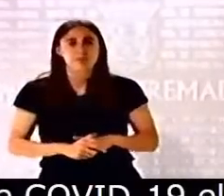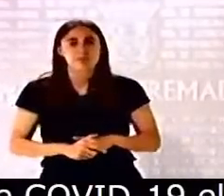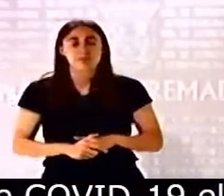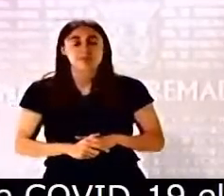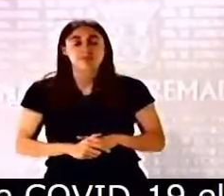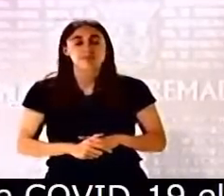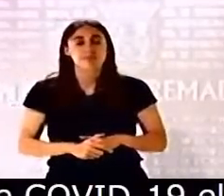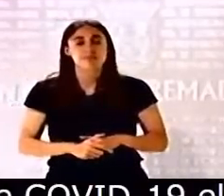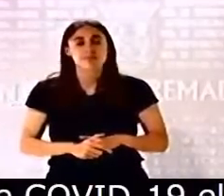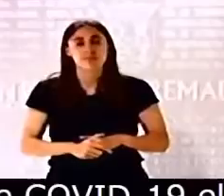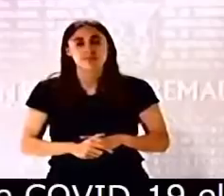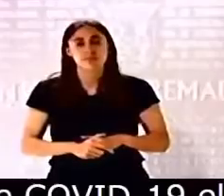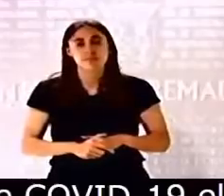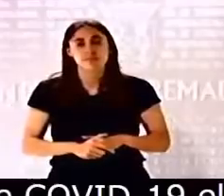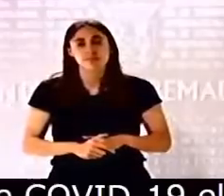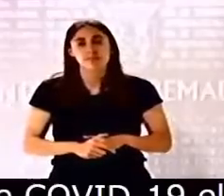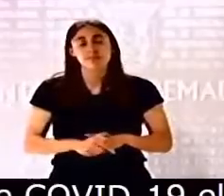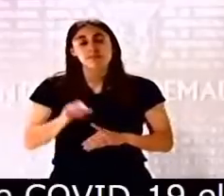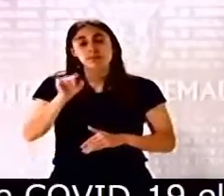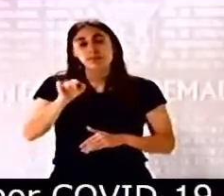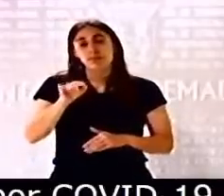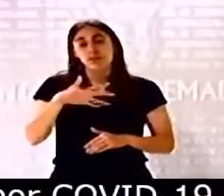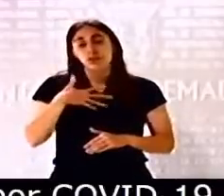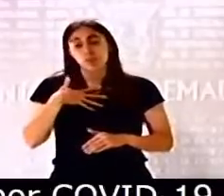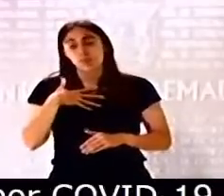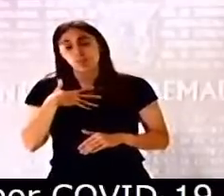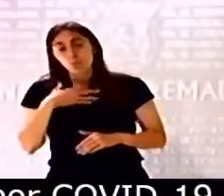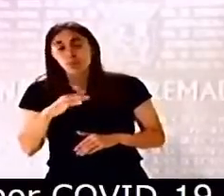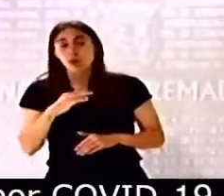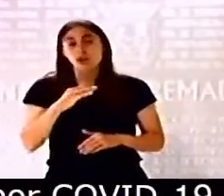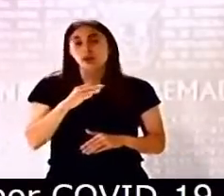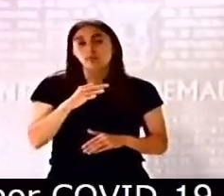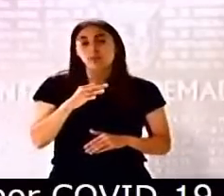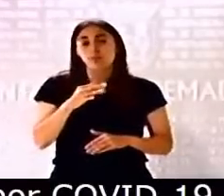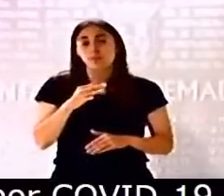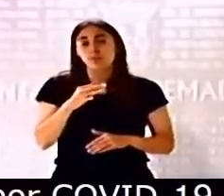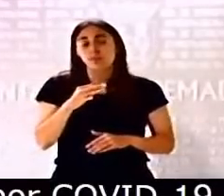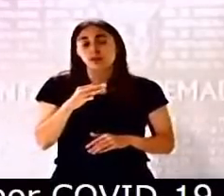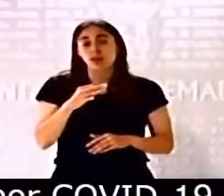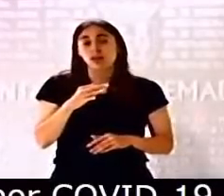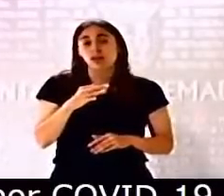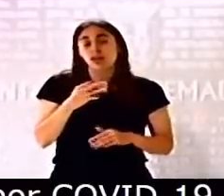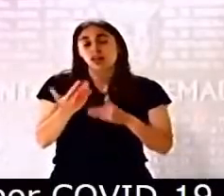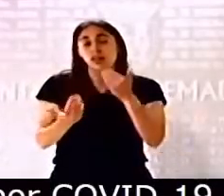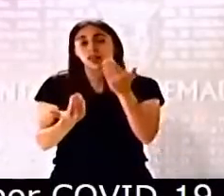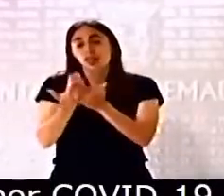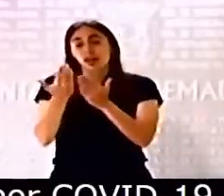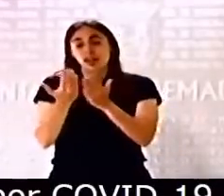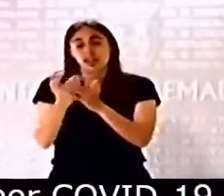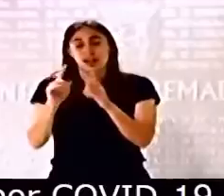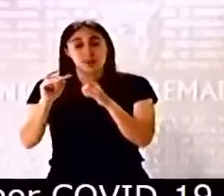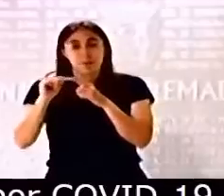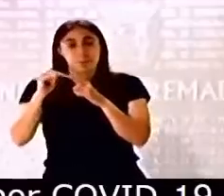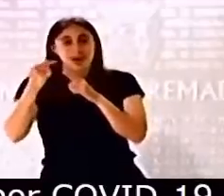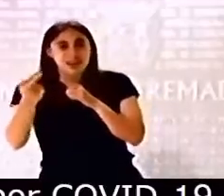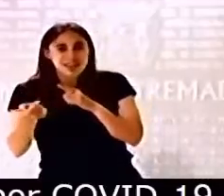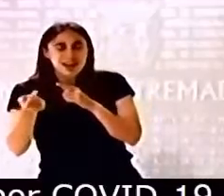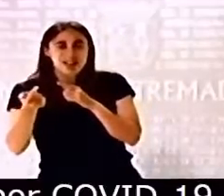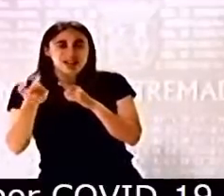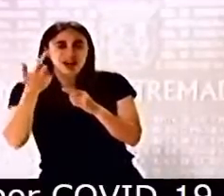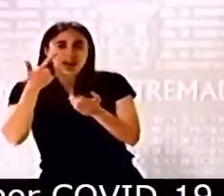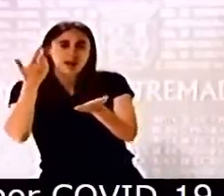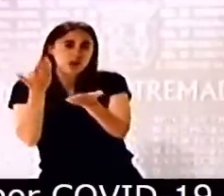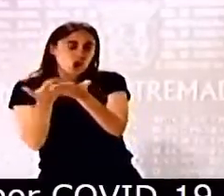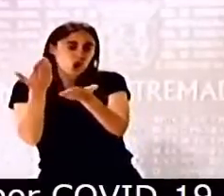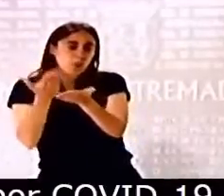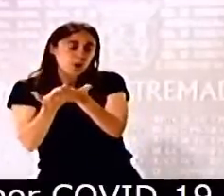Y eso, pues, puede haber un decalaje de unos días en comprobar que en el